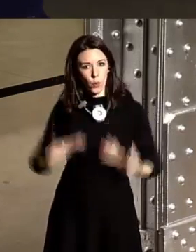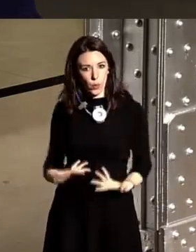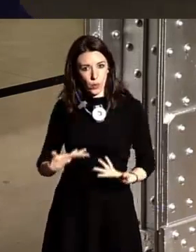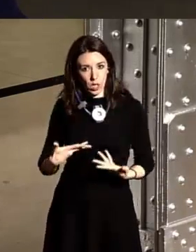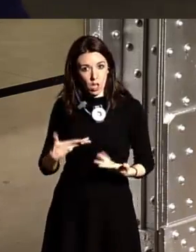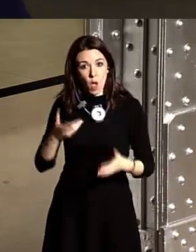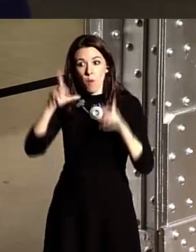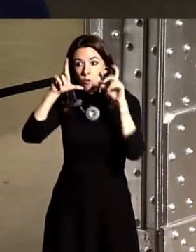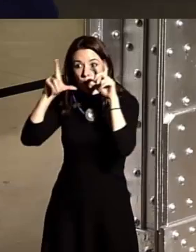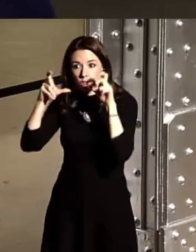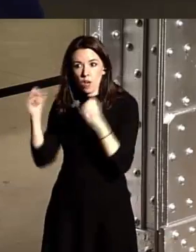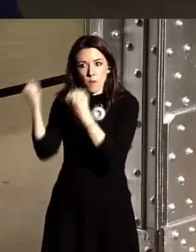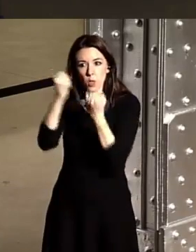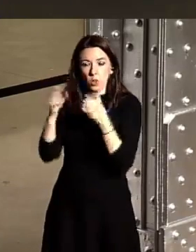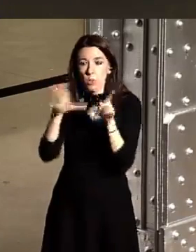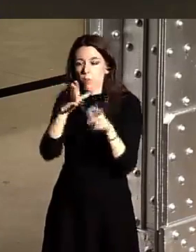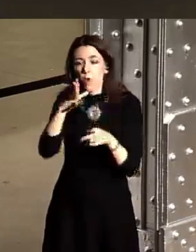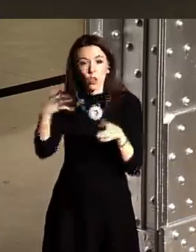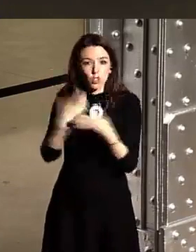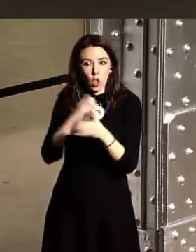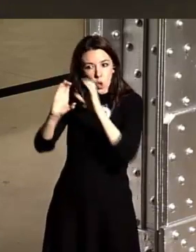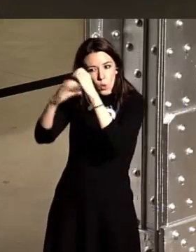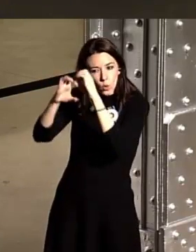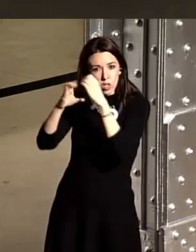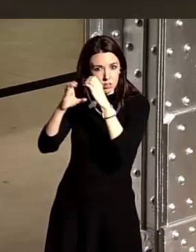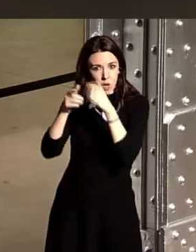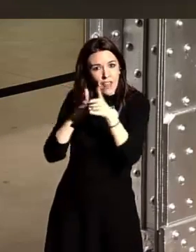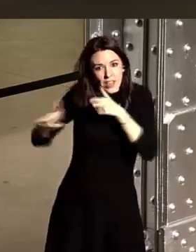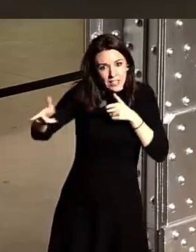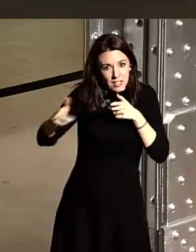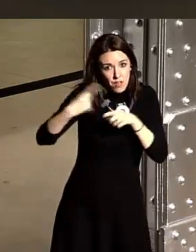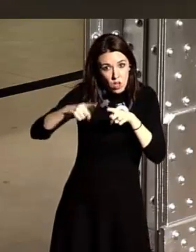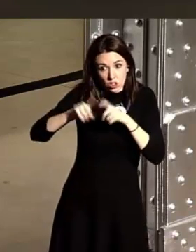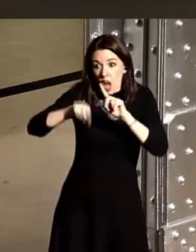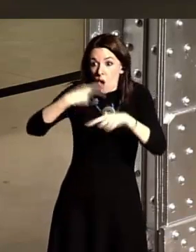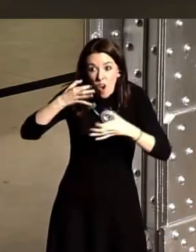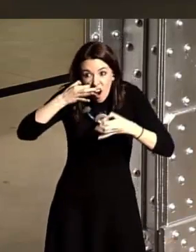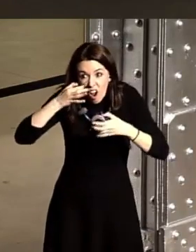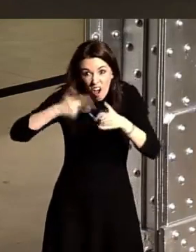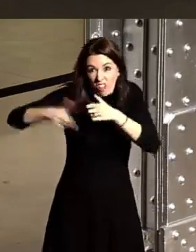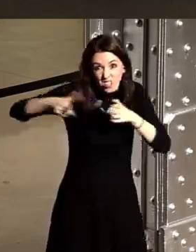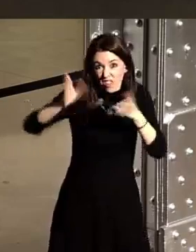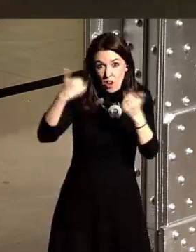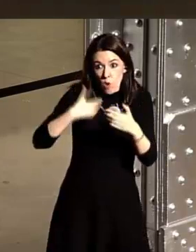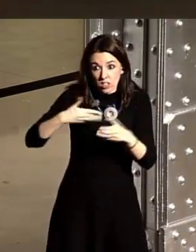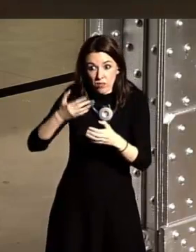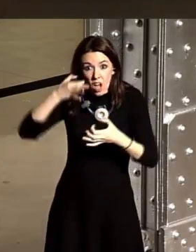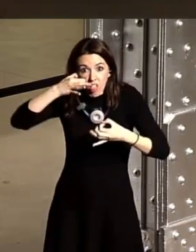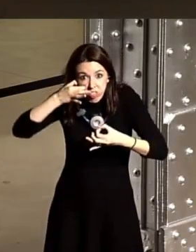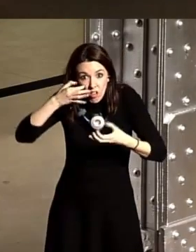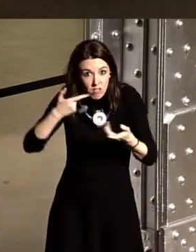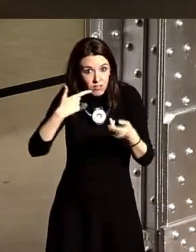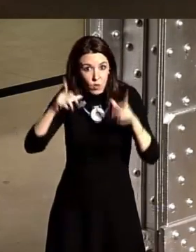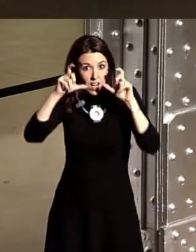Sí. lo miran a través del Sí. visor, que era una distancia de las cosas. Luego no existe esa distancia. Sí. Ni existe la distancia, no te salva la